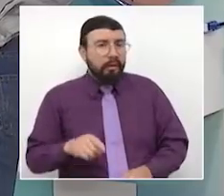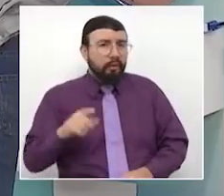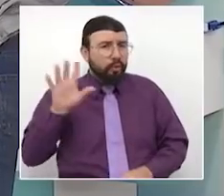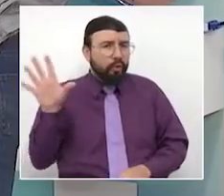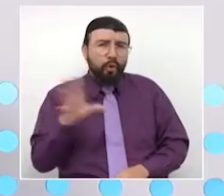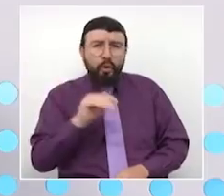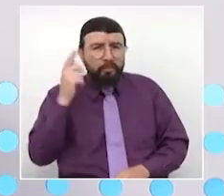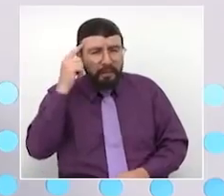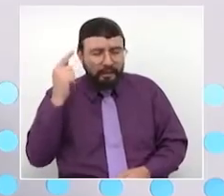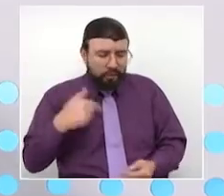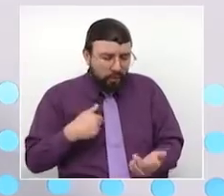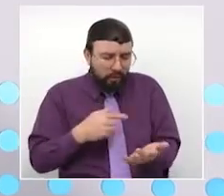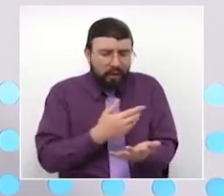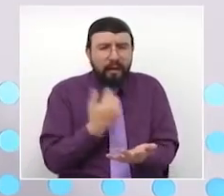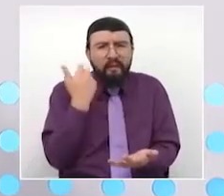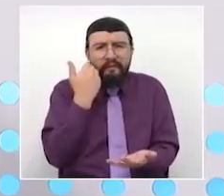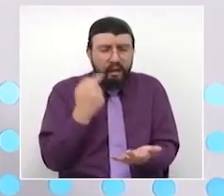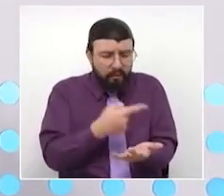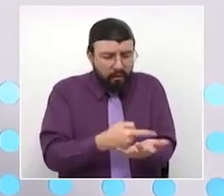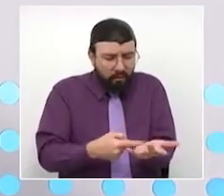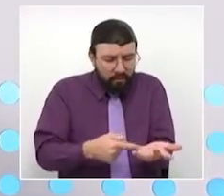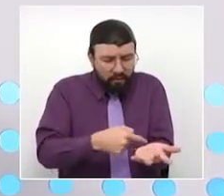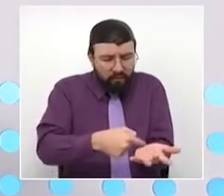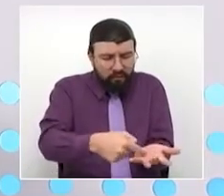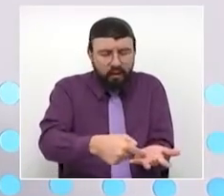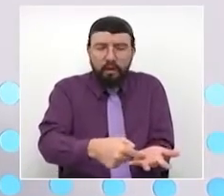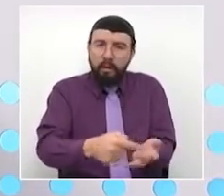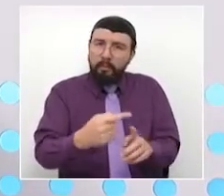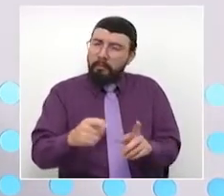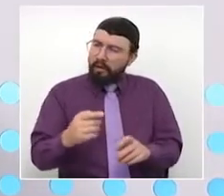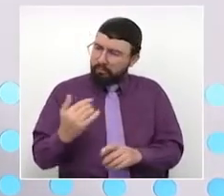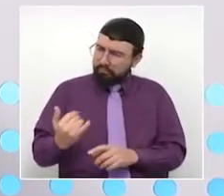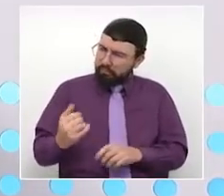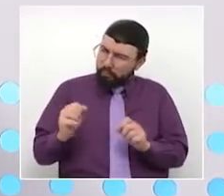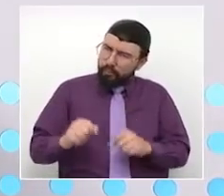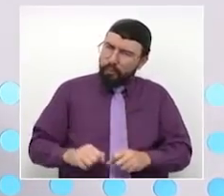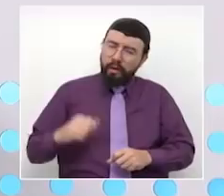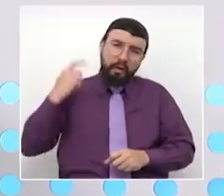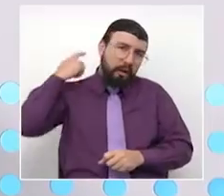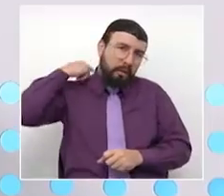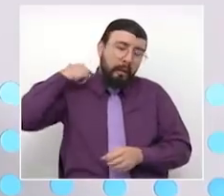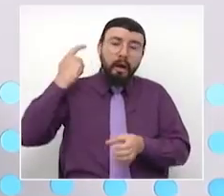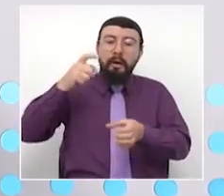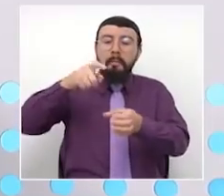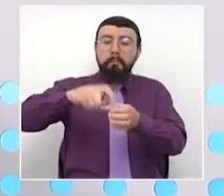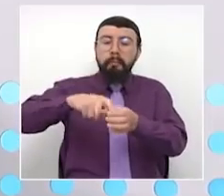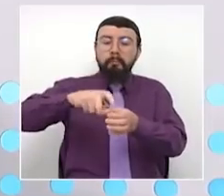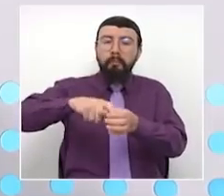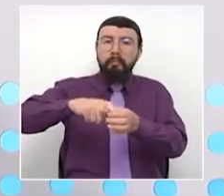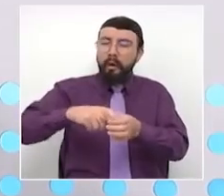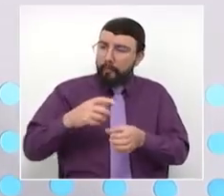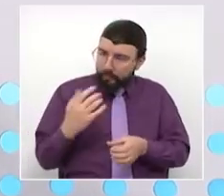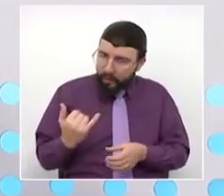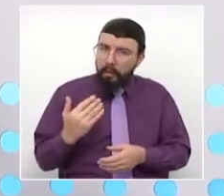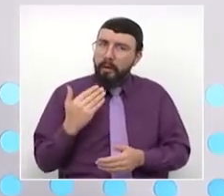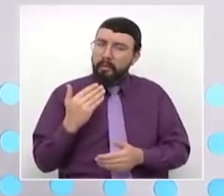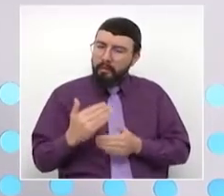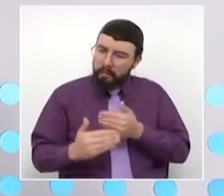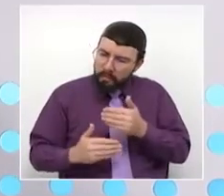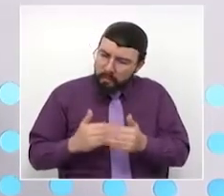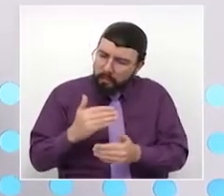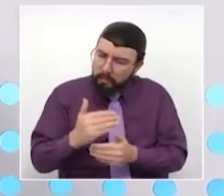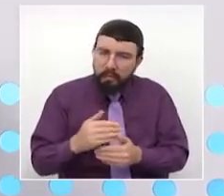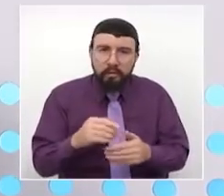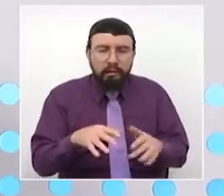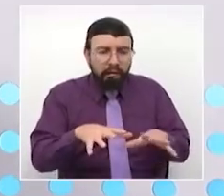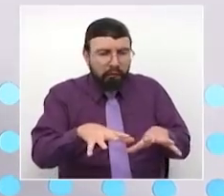carpiano y puede a nivel cervical de estarse generando un proceso degenerativo que comprima los nervios como